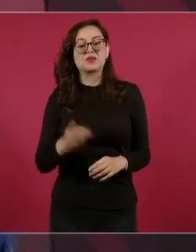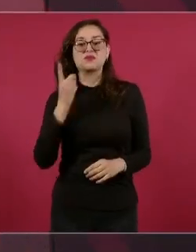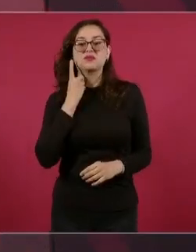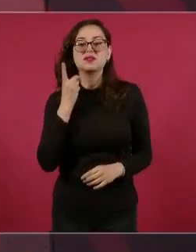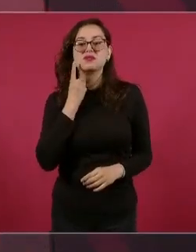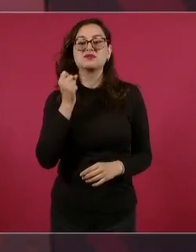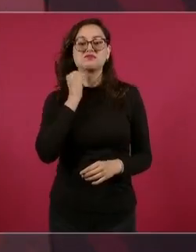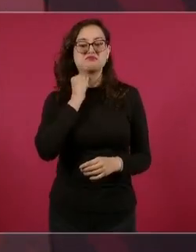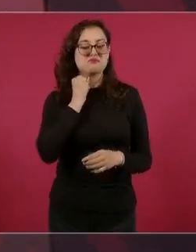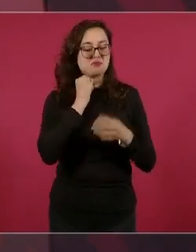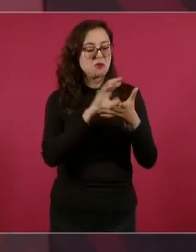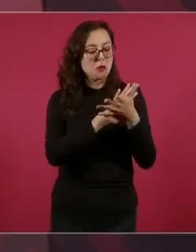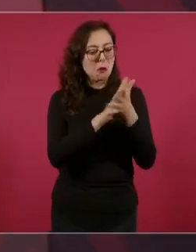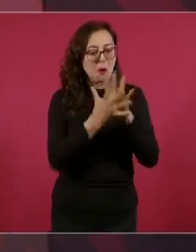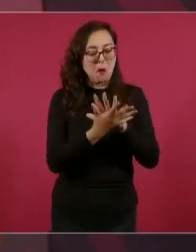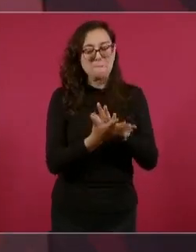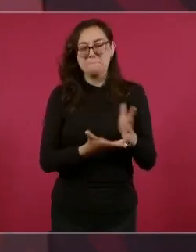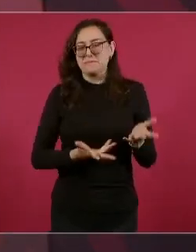que